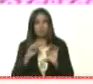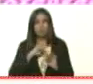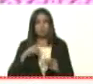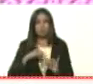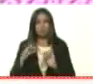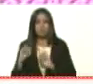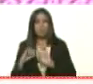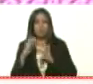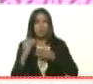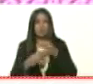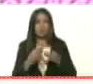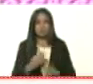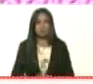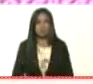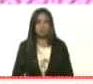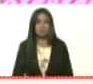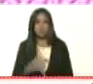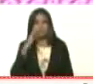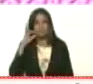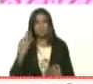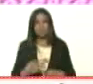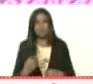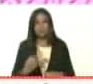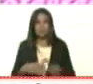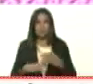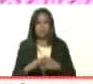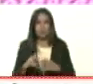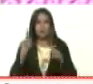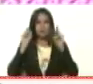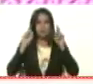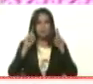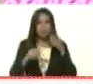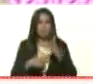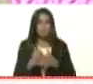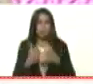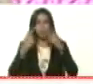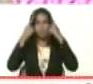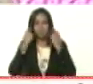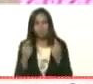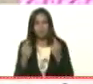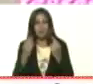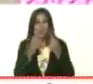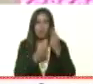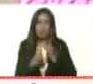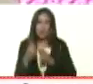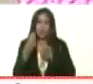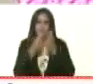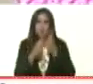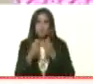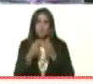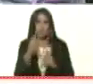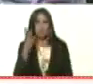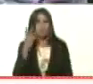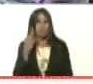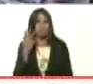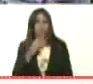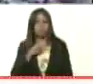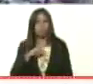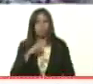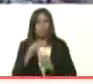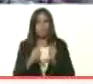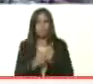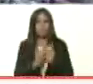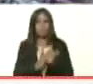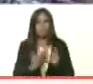popular. Estoy seguro que van a enseñar mucho los expertos, economistas. Por ejemplo, nosotros tenemos un